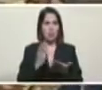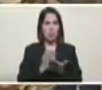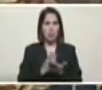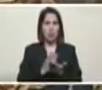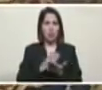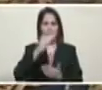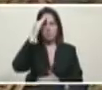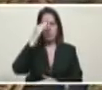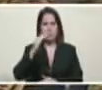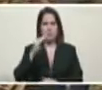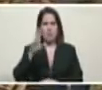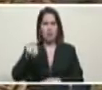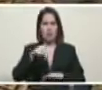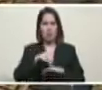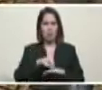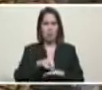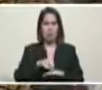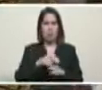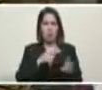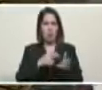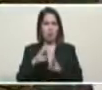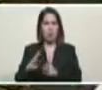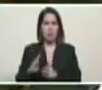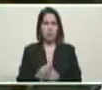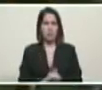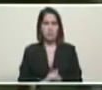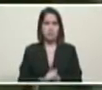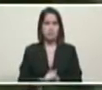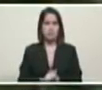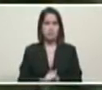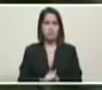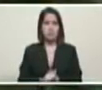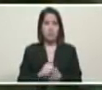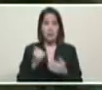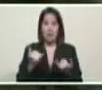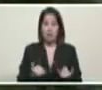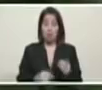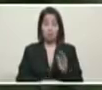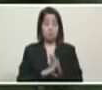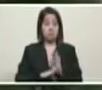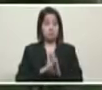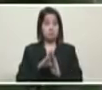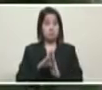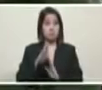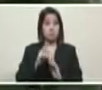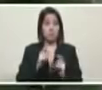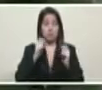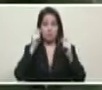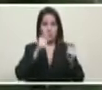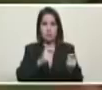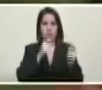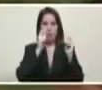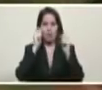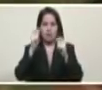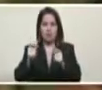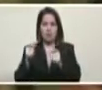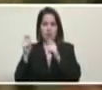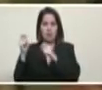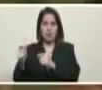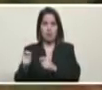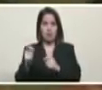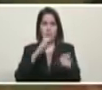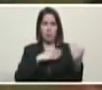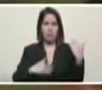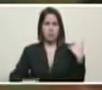Armada. Y de esta manera continúa entonces desarrollándose esta entrega de reconocimientos por parte del